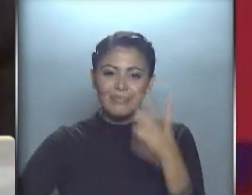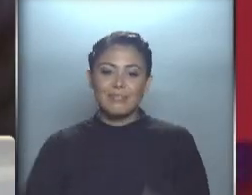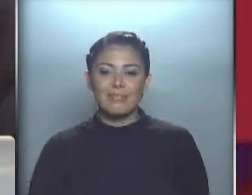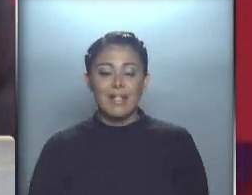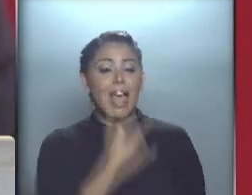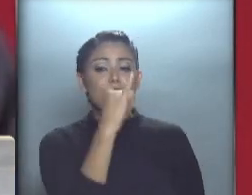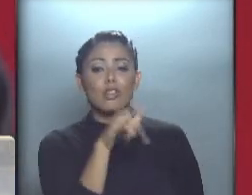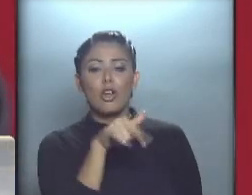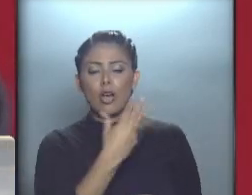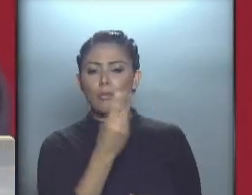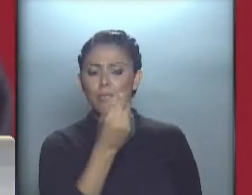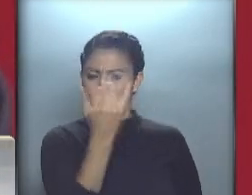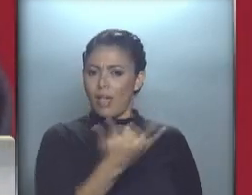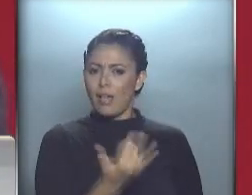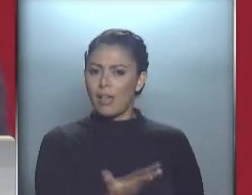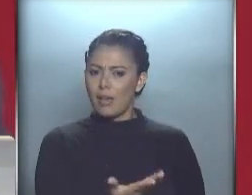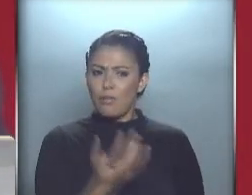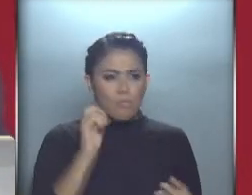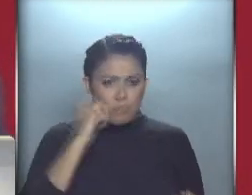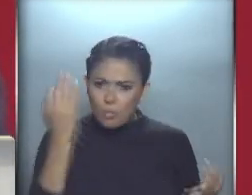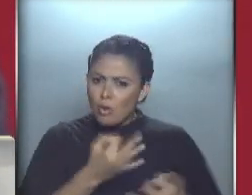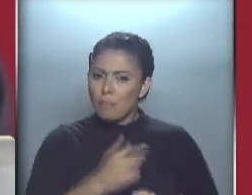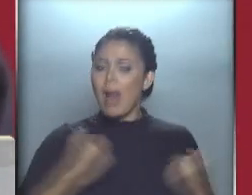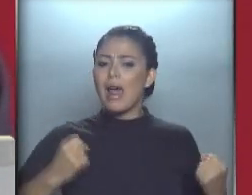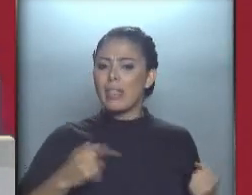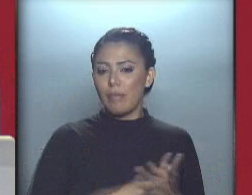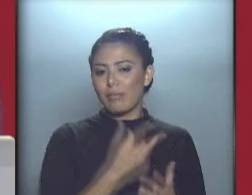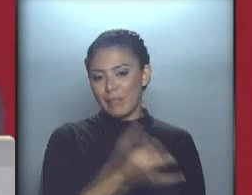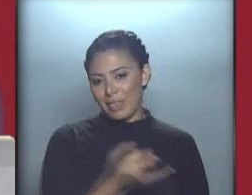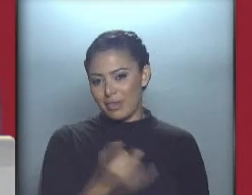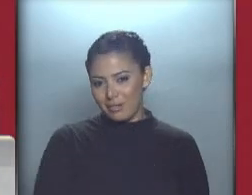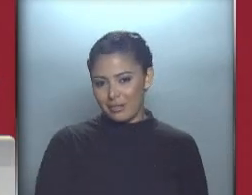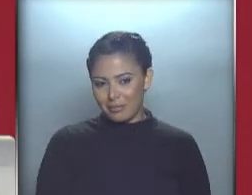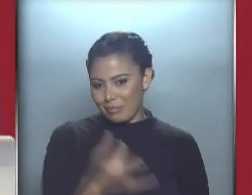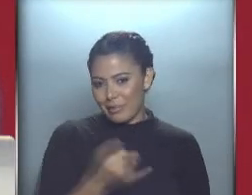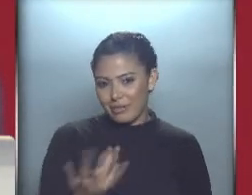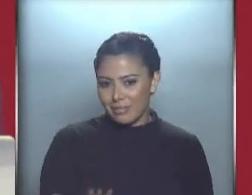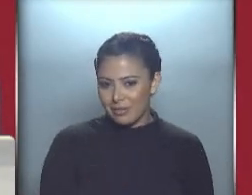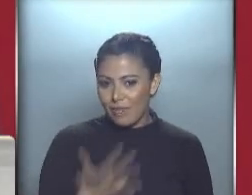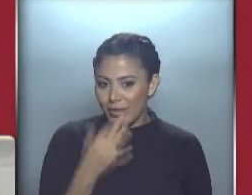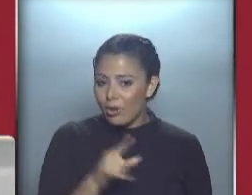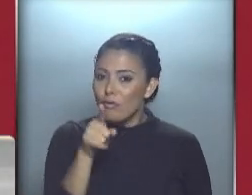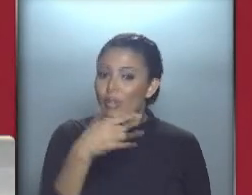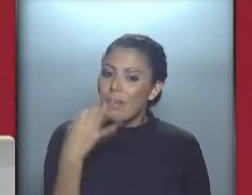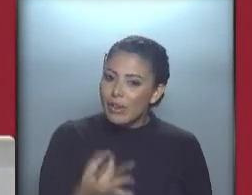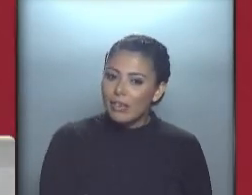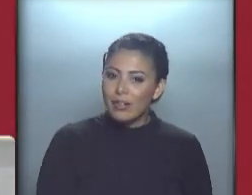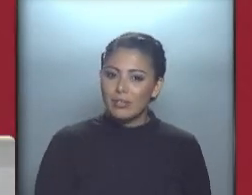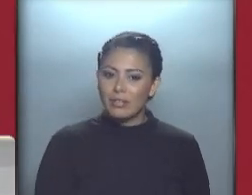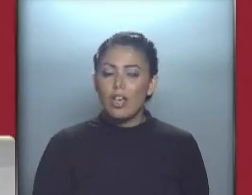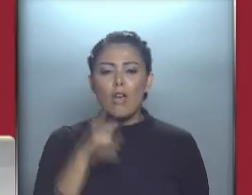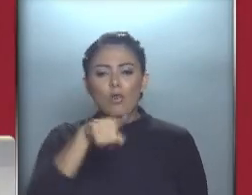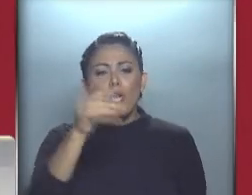El Zorro es un héroe muy bonito, muy valiente, pero muy real. No existe, pero tú sí existes y